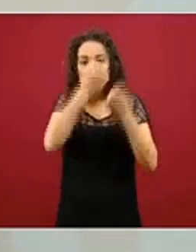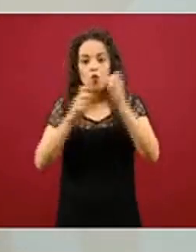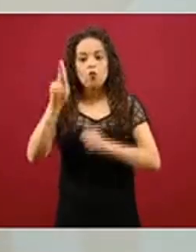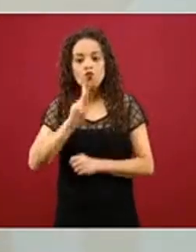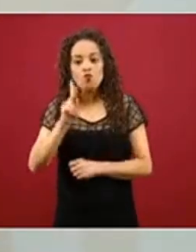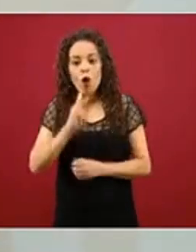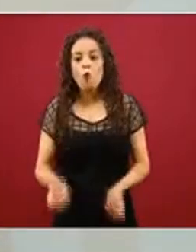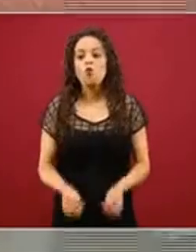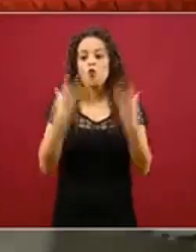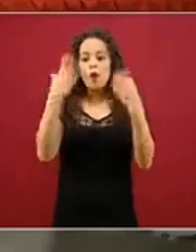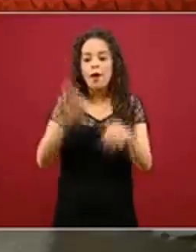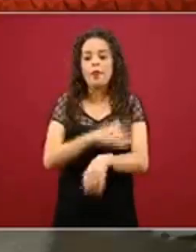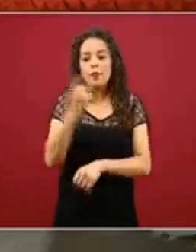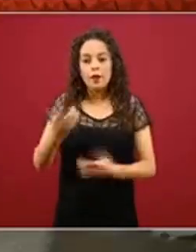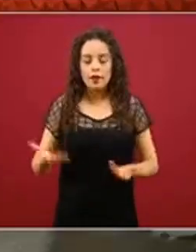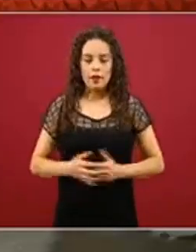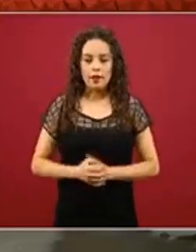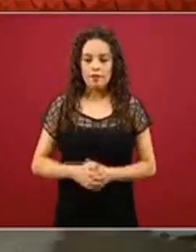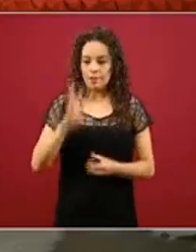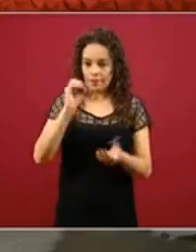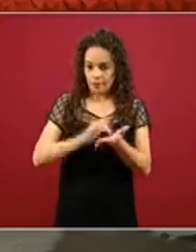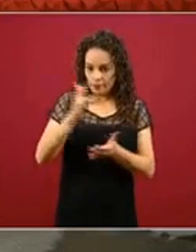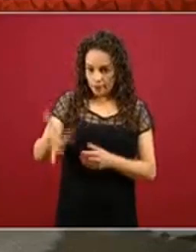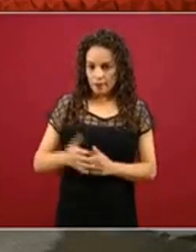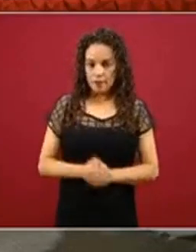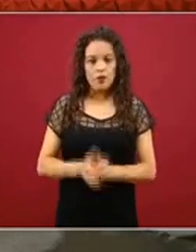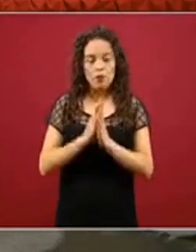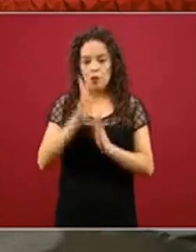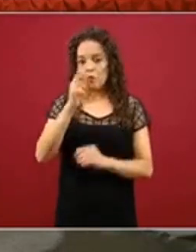qué. Gracias. Pero si no diga esto,